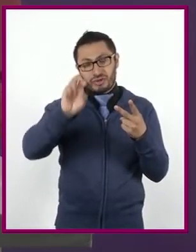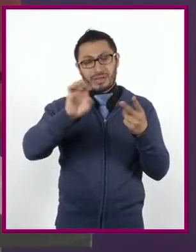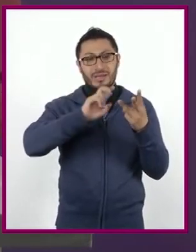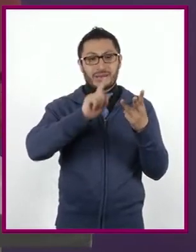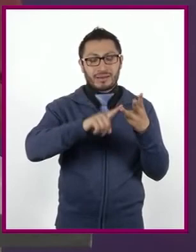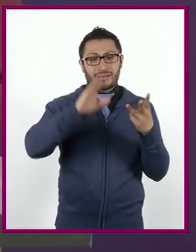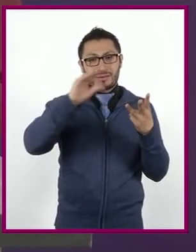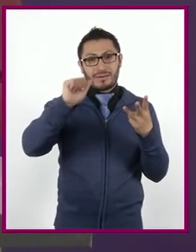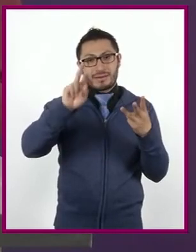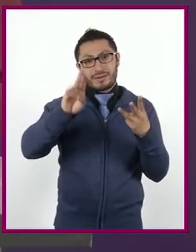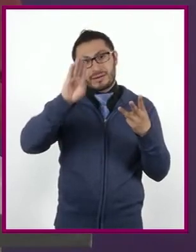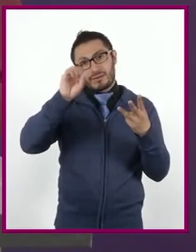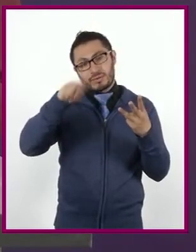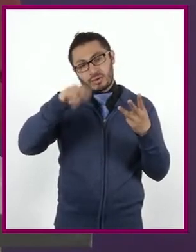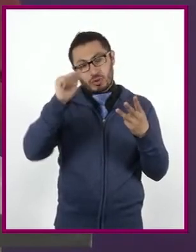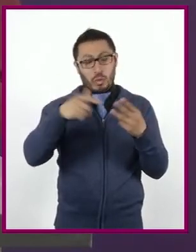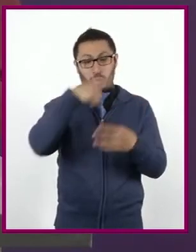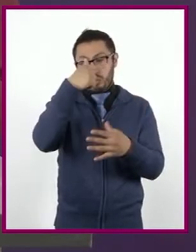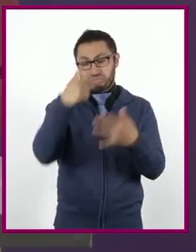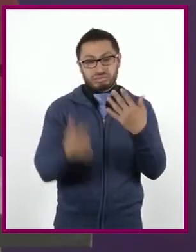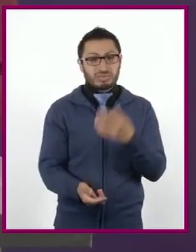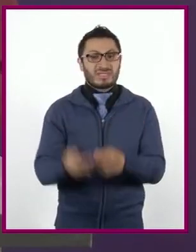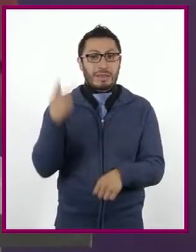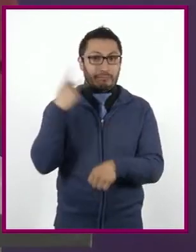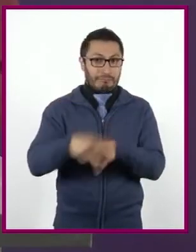causar graves daños en la salud.